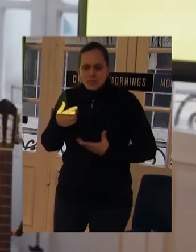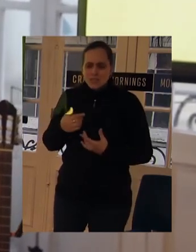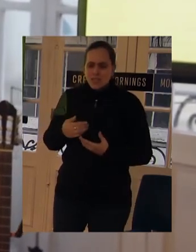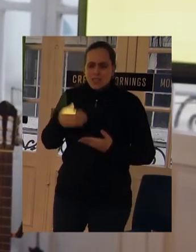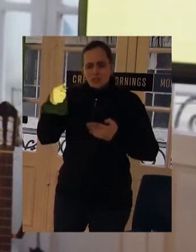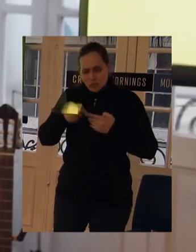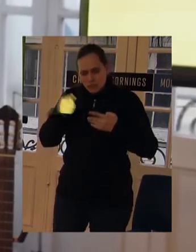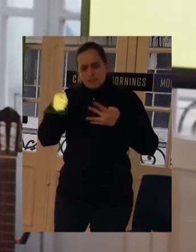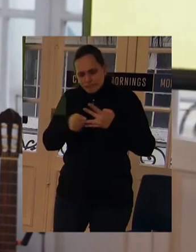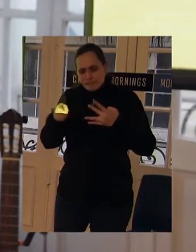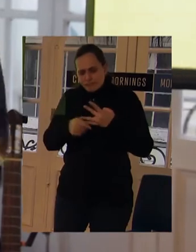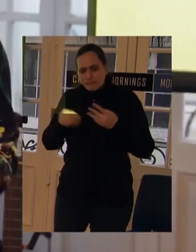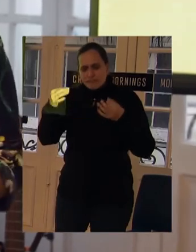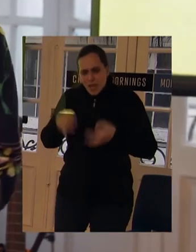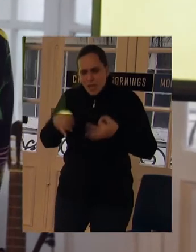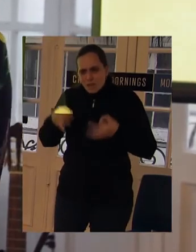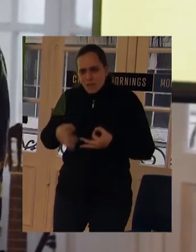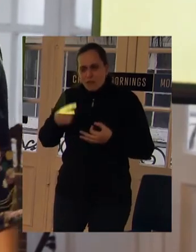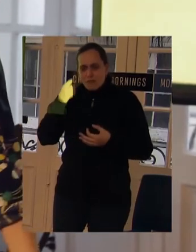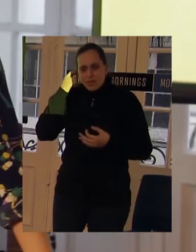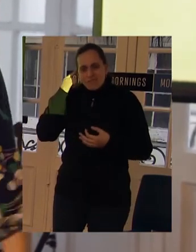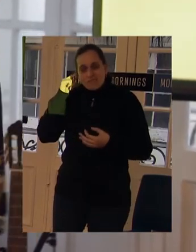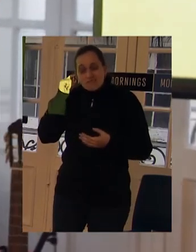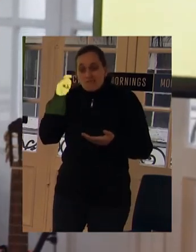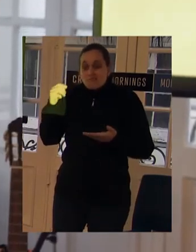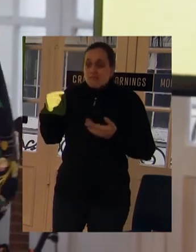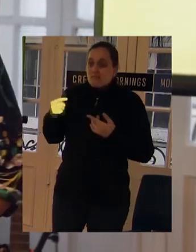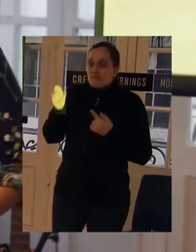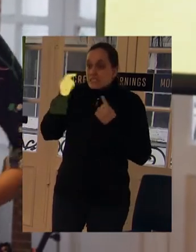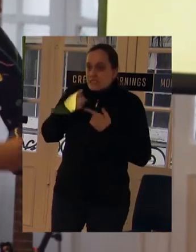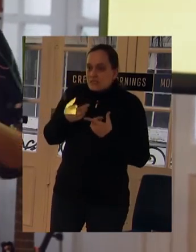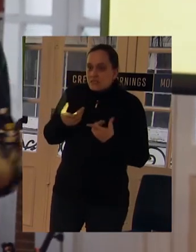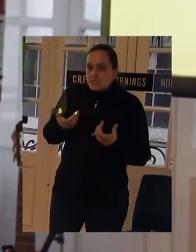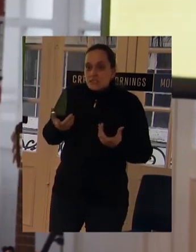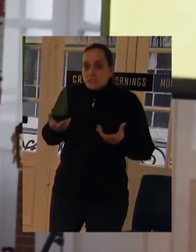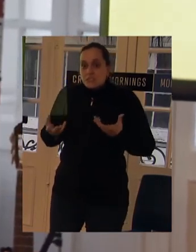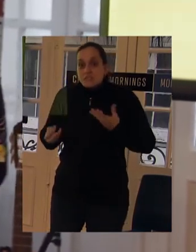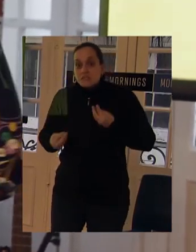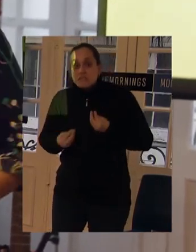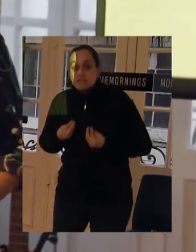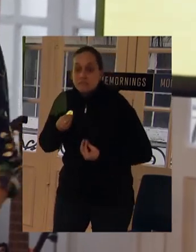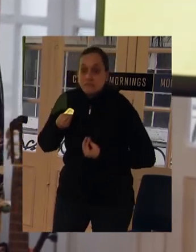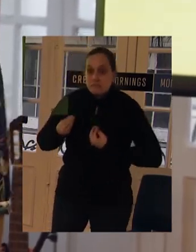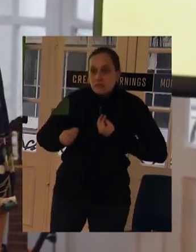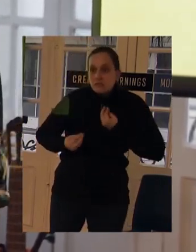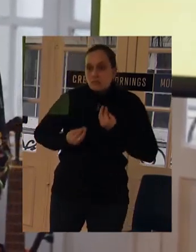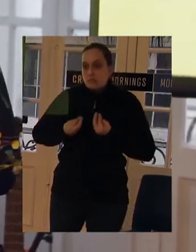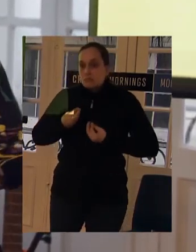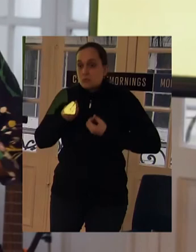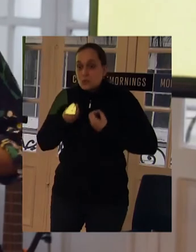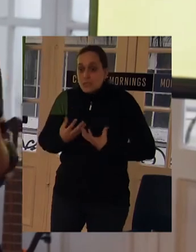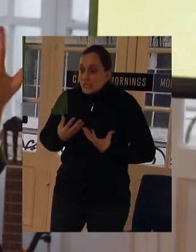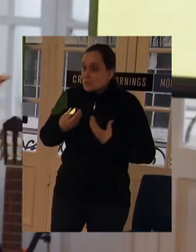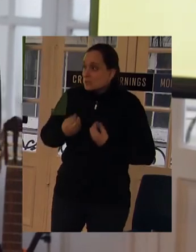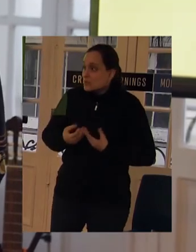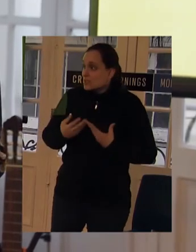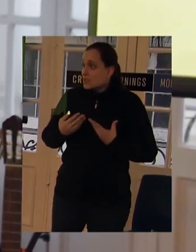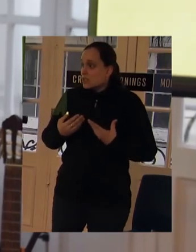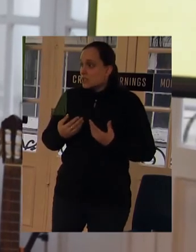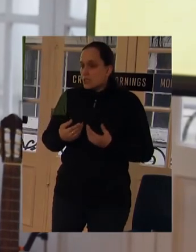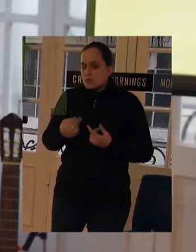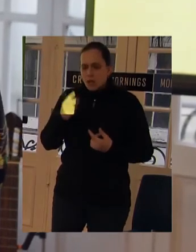mis pasitos, si ya lo entendí, no sé, me llevaba más tiempo y me costaba. Entonces dije, bueno, ok, me